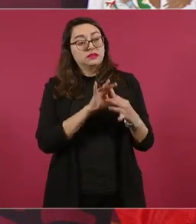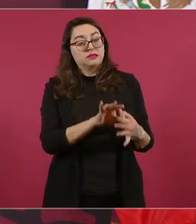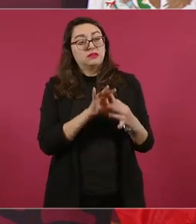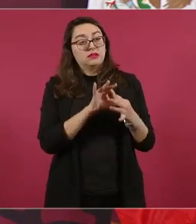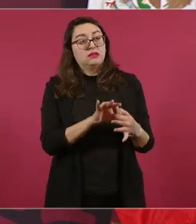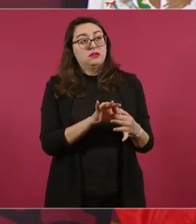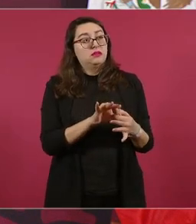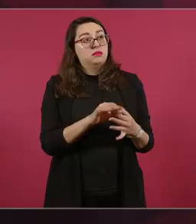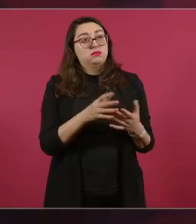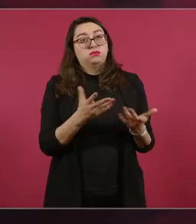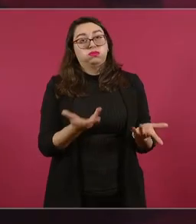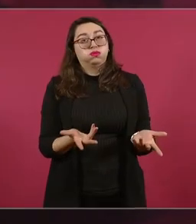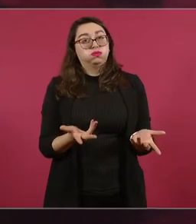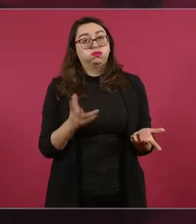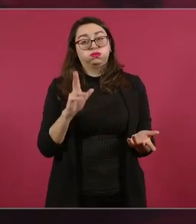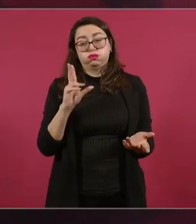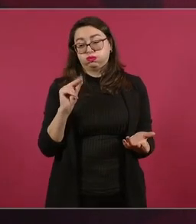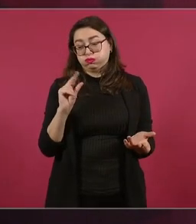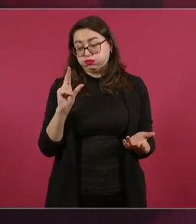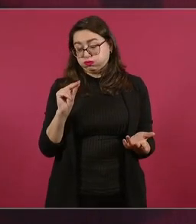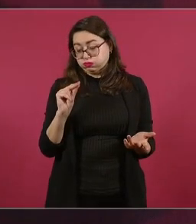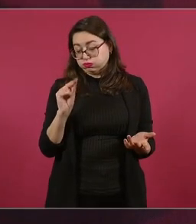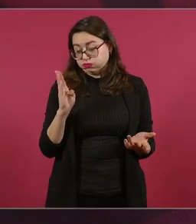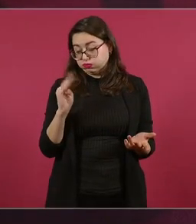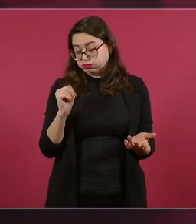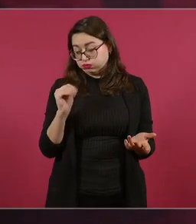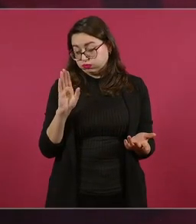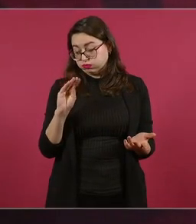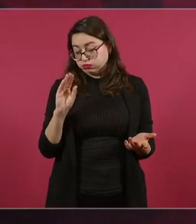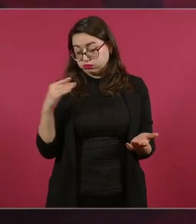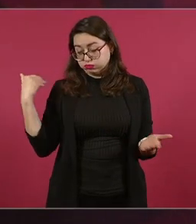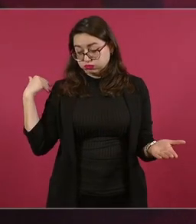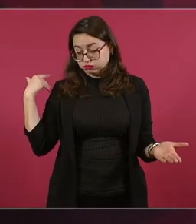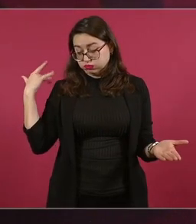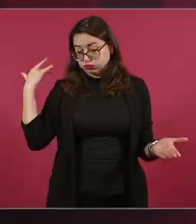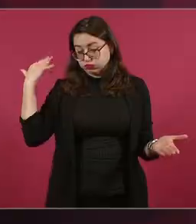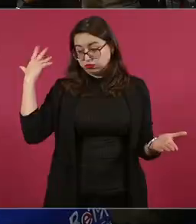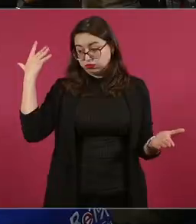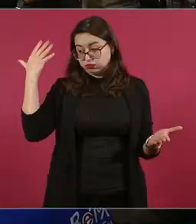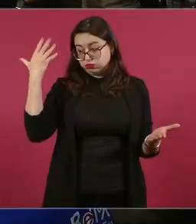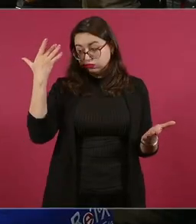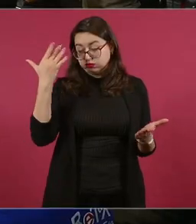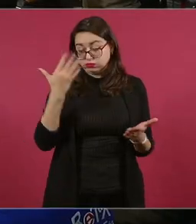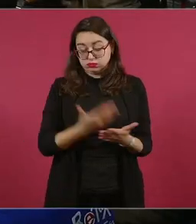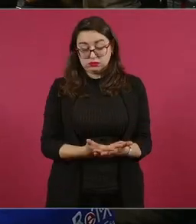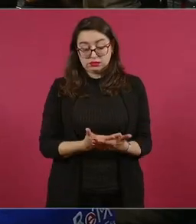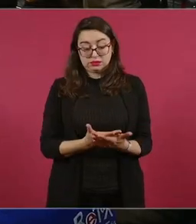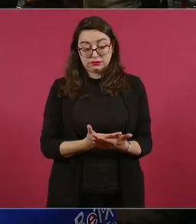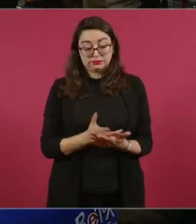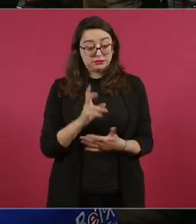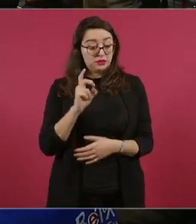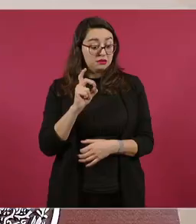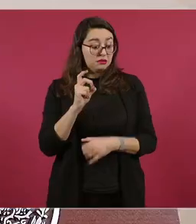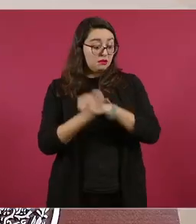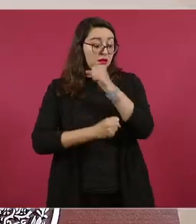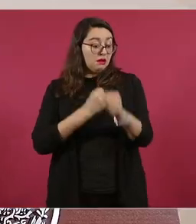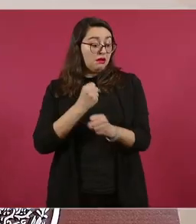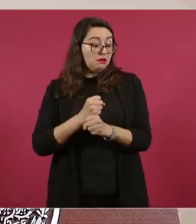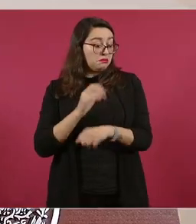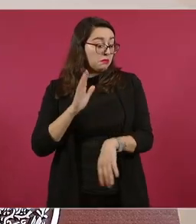bueno, desde el 89, 90, ¿cuántos? Como 35. Más de 30